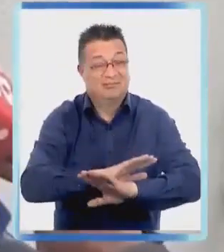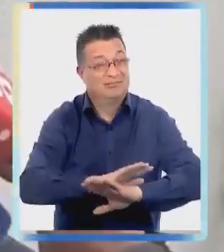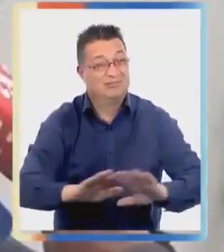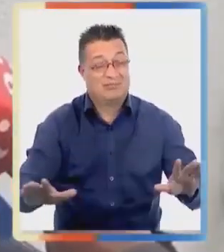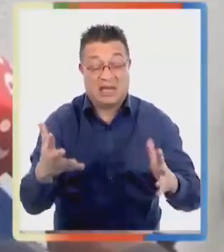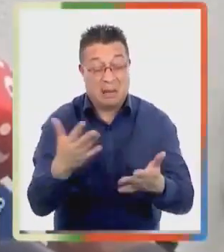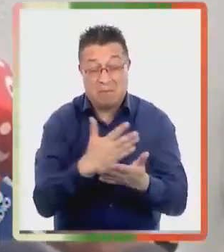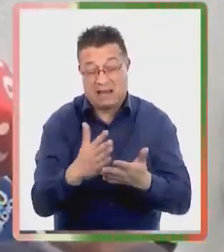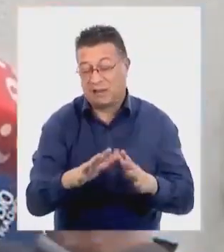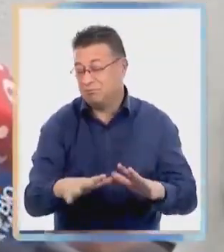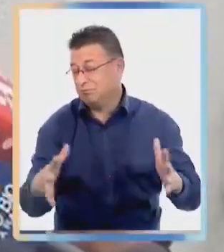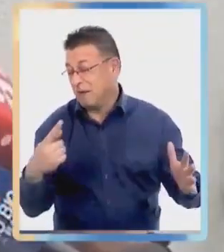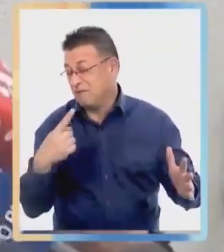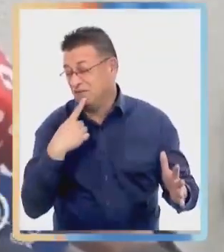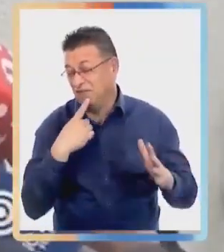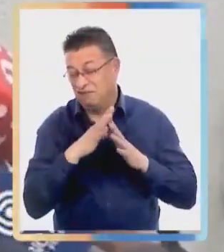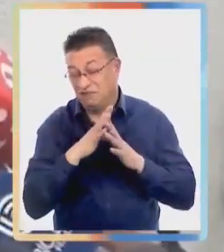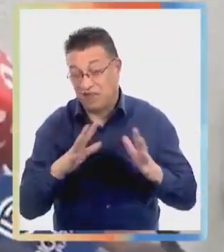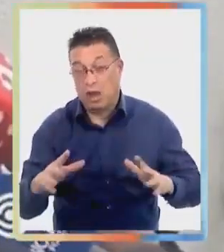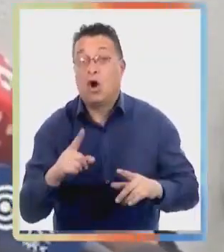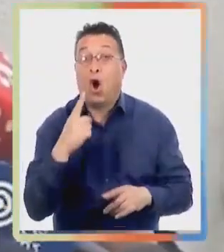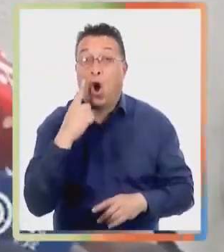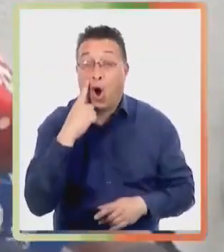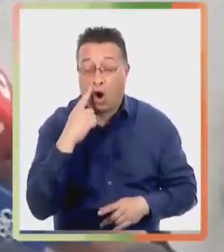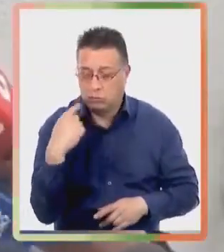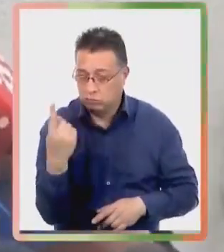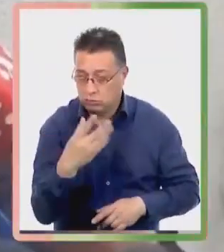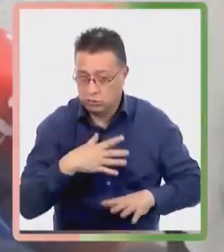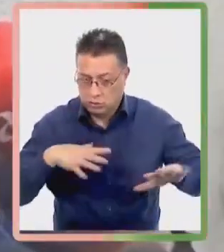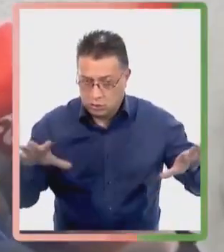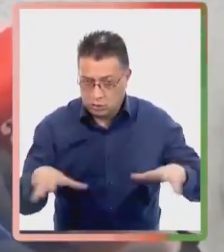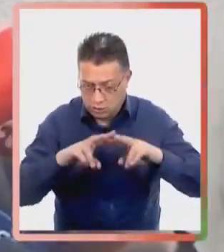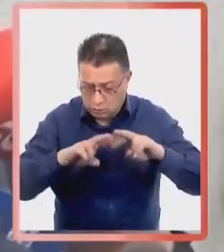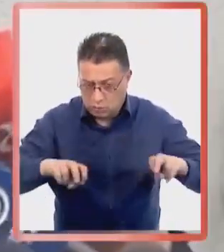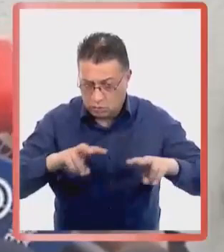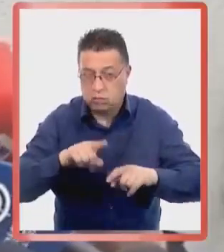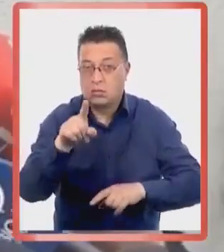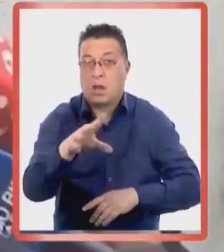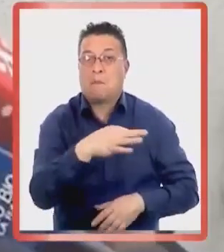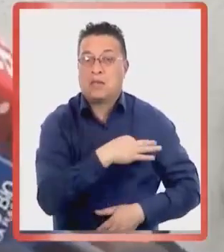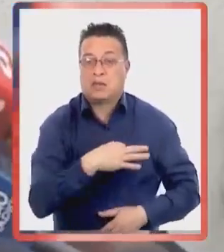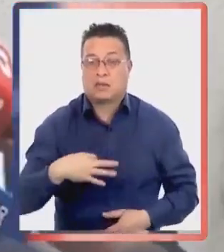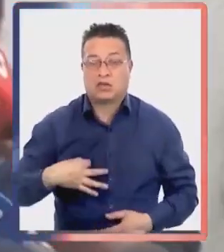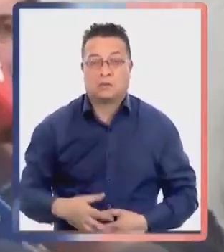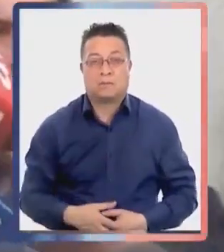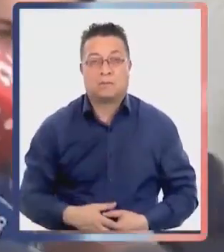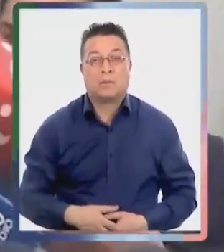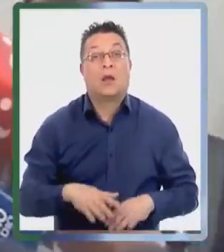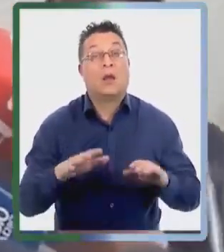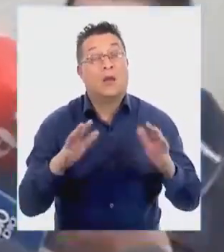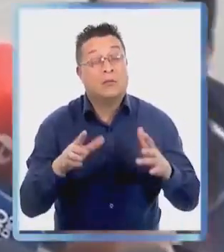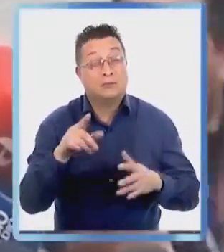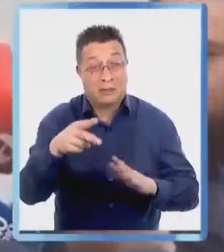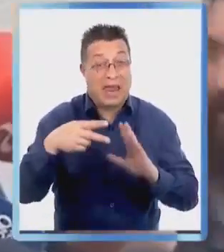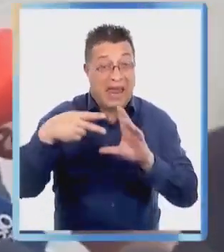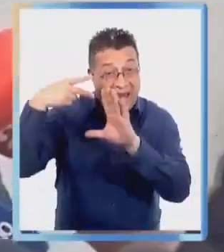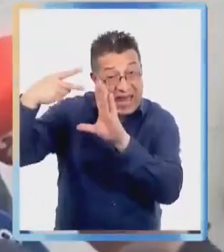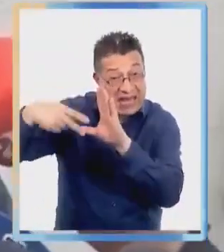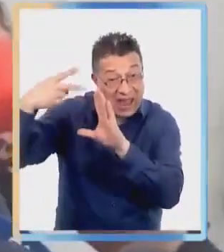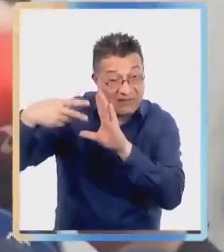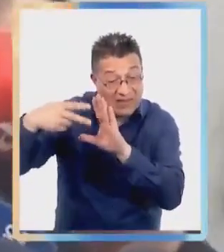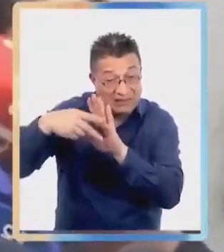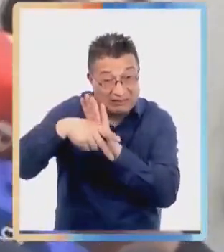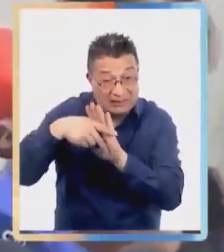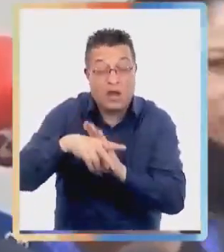una película de una imaginación impresionante. Porque primero quiero decirle que cuando uno va a robar computadores va a robar al mall, va a robar una tienda.